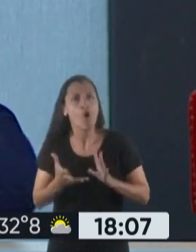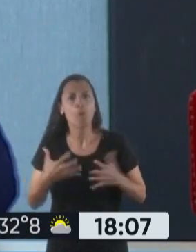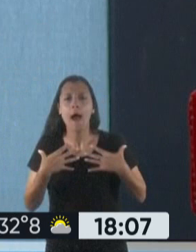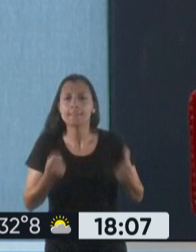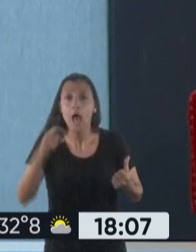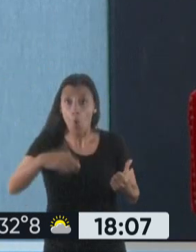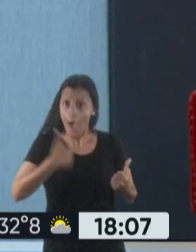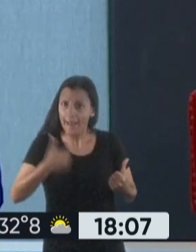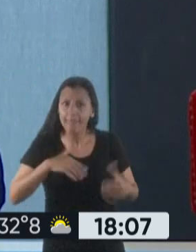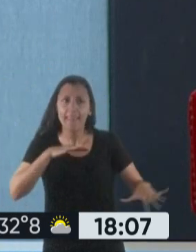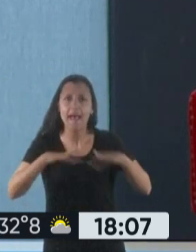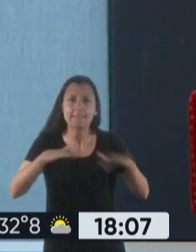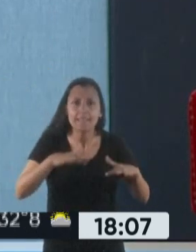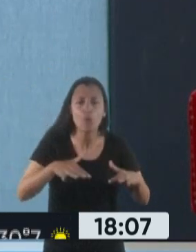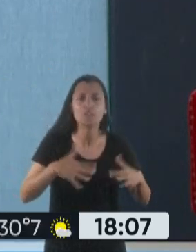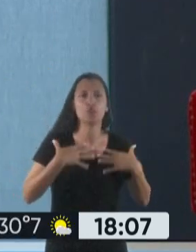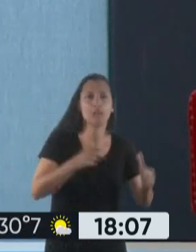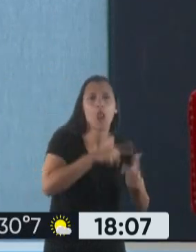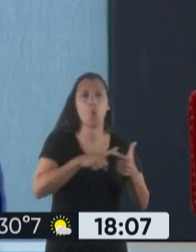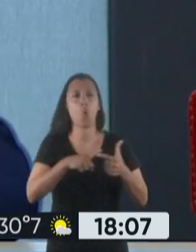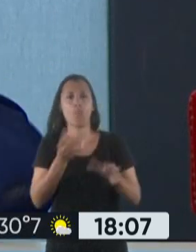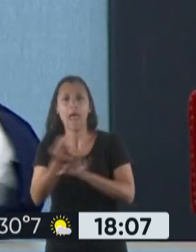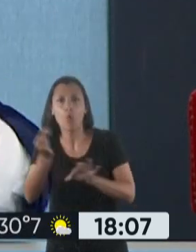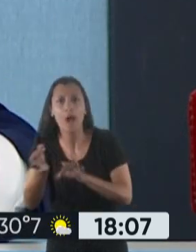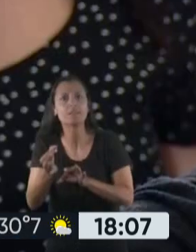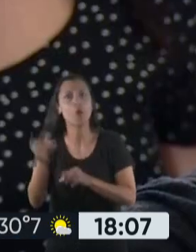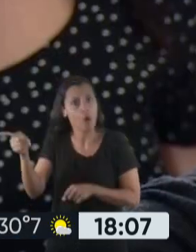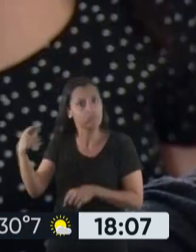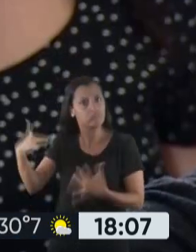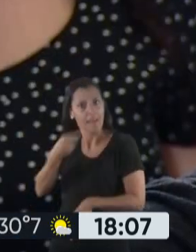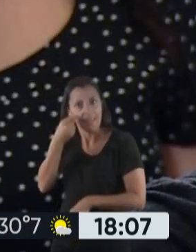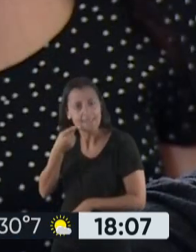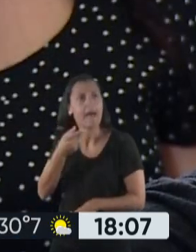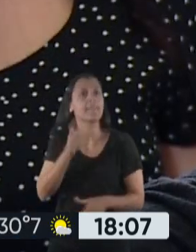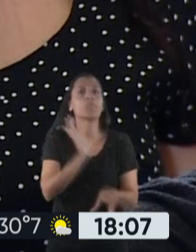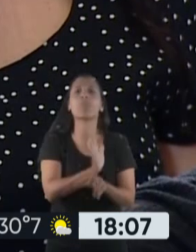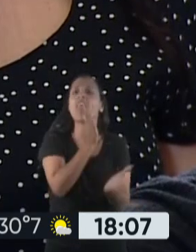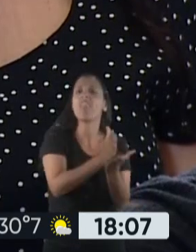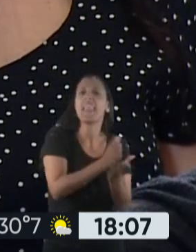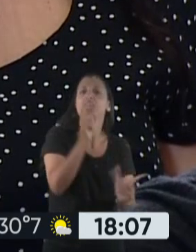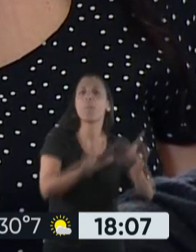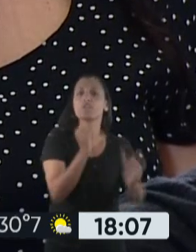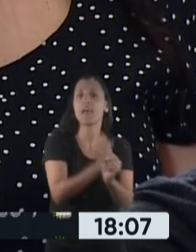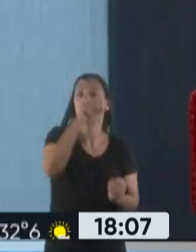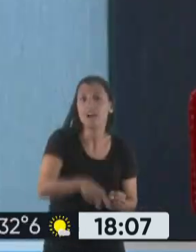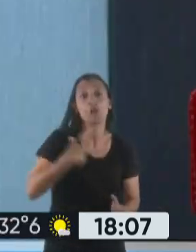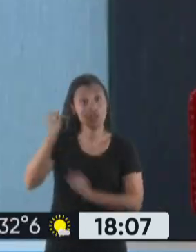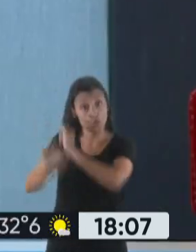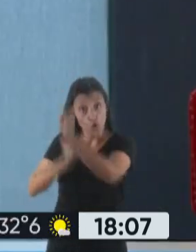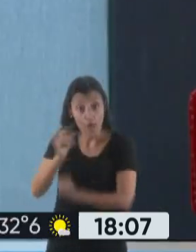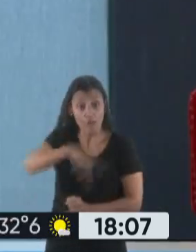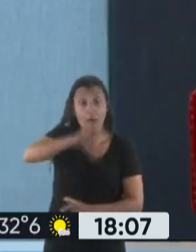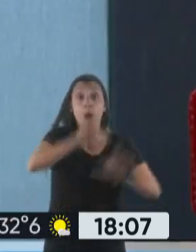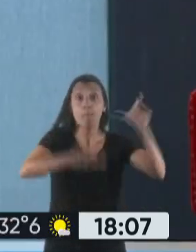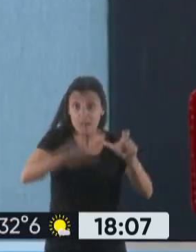cómo funcionaba el sistema educativo, cómo eran los derechos de los trabajadores. Yo le contaba que los trabajadores en Argentina estaban agremiados hace